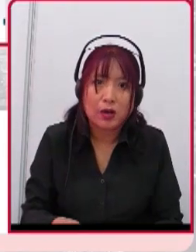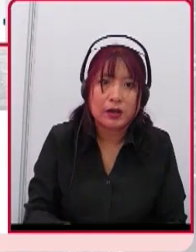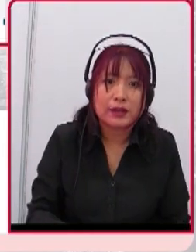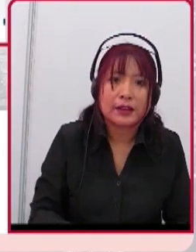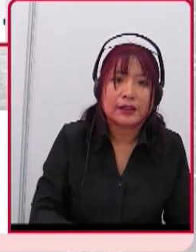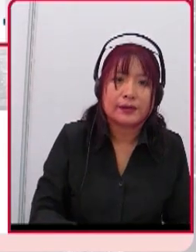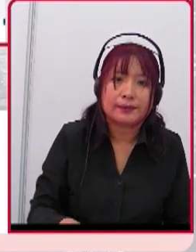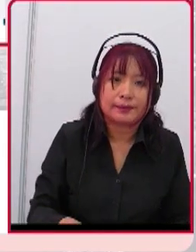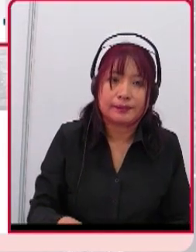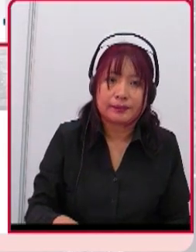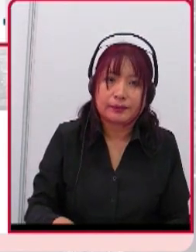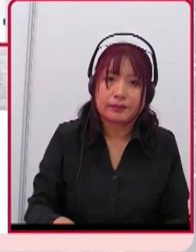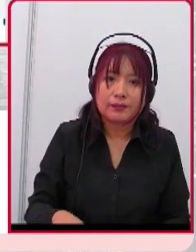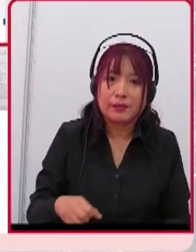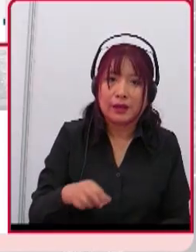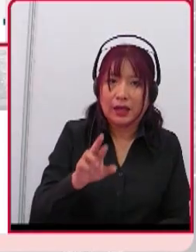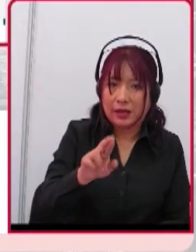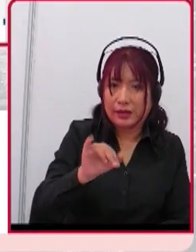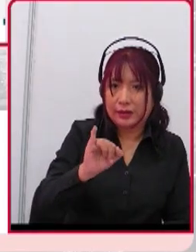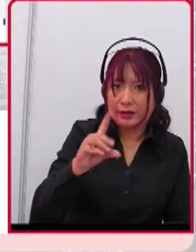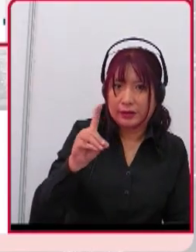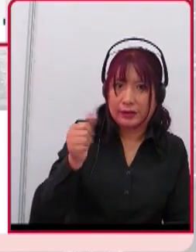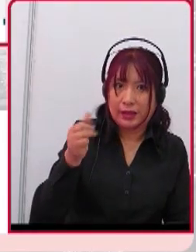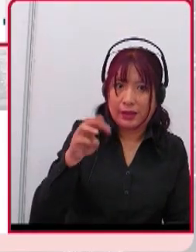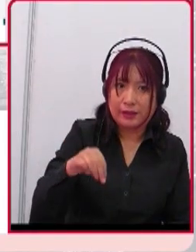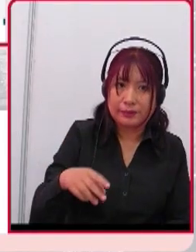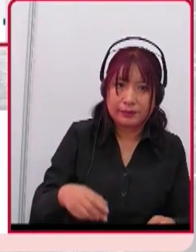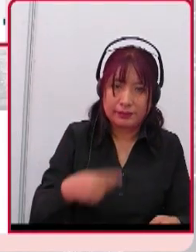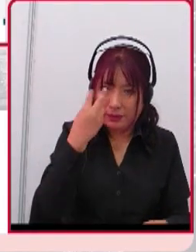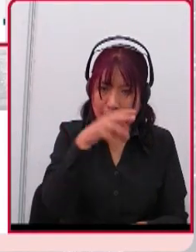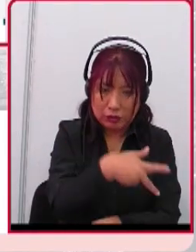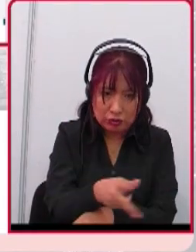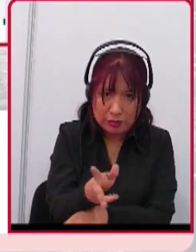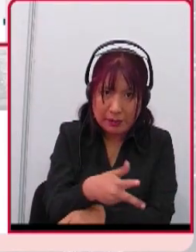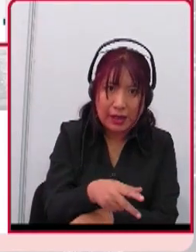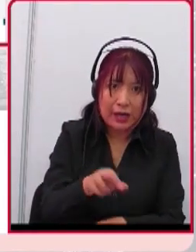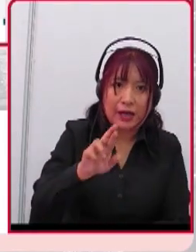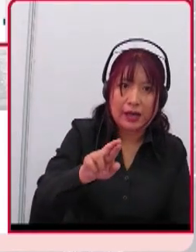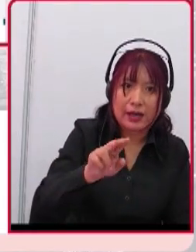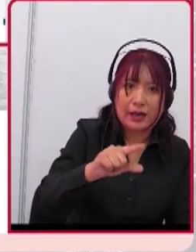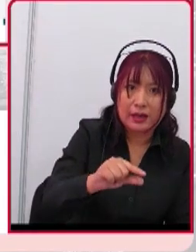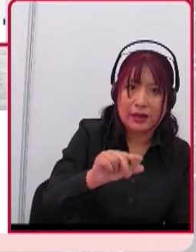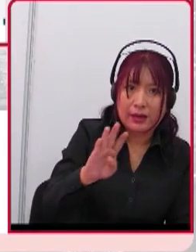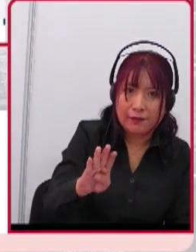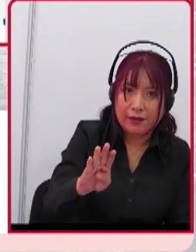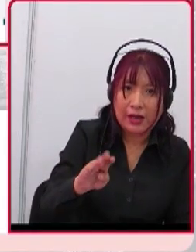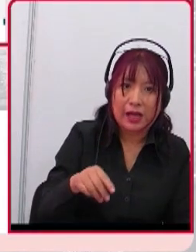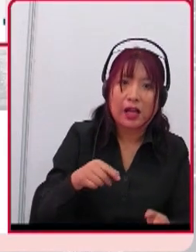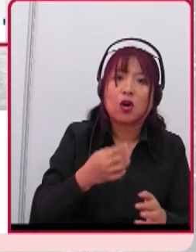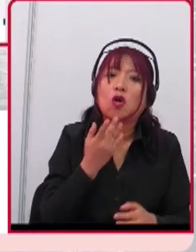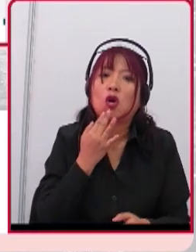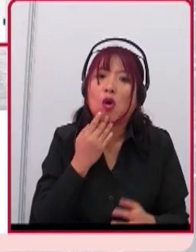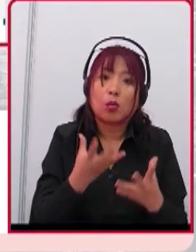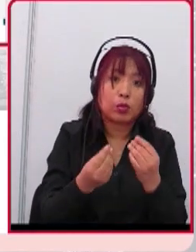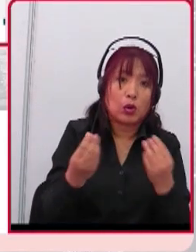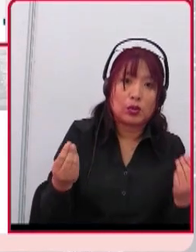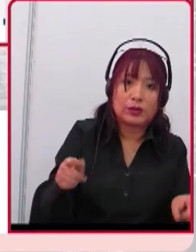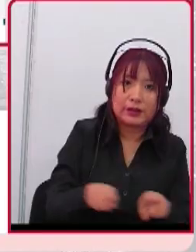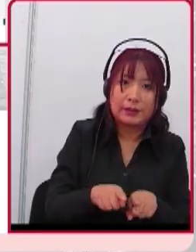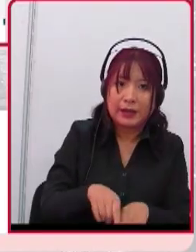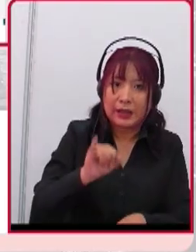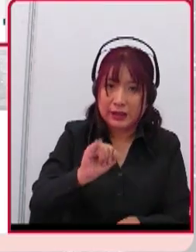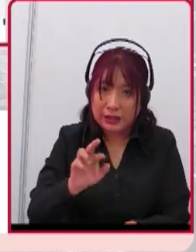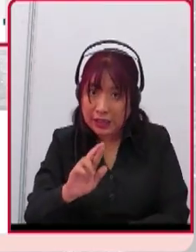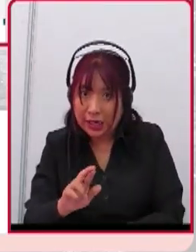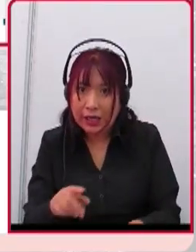espacial. Vamos a ver las cámaras RGB y las infrarrojas para una visión térmica y una visión visual y un algoritmo SLAM para el